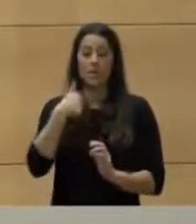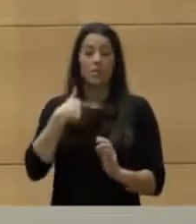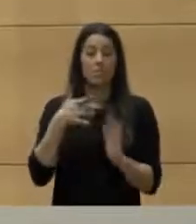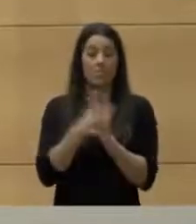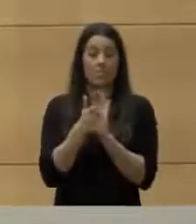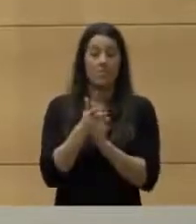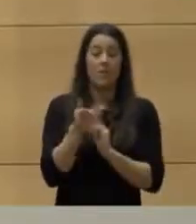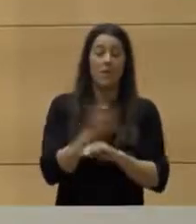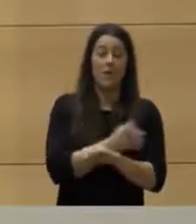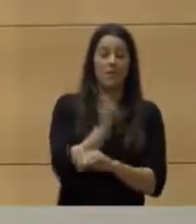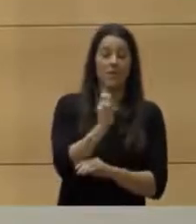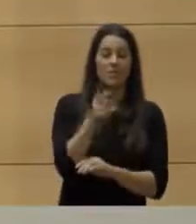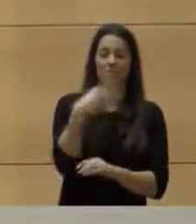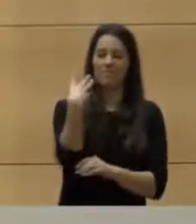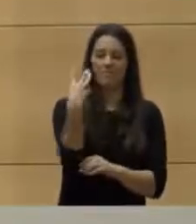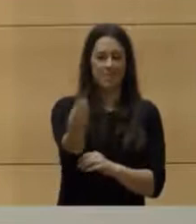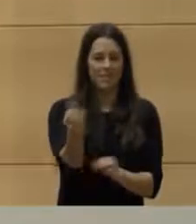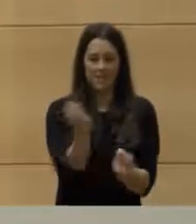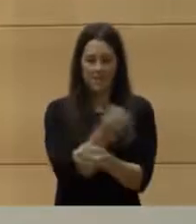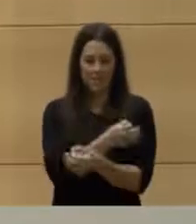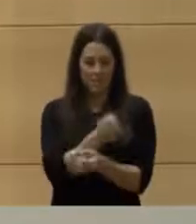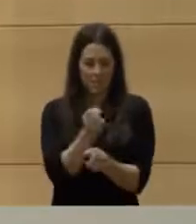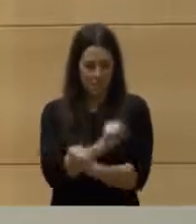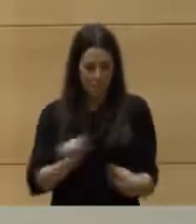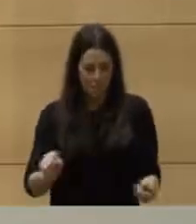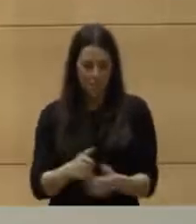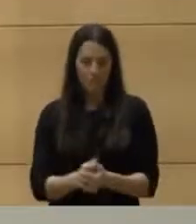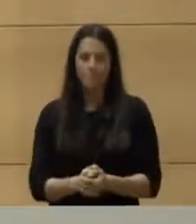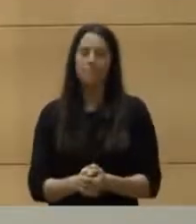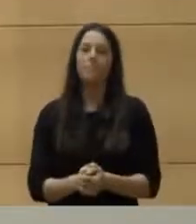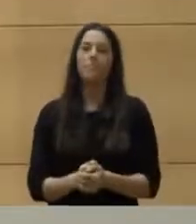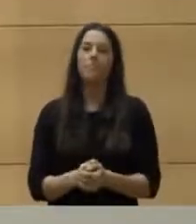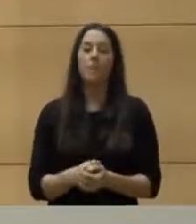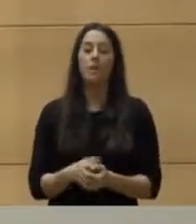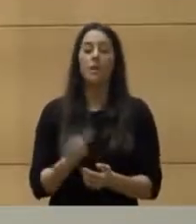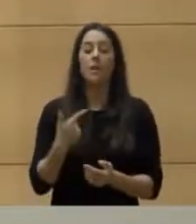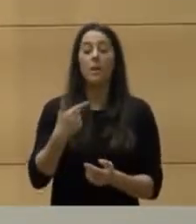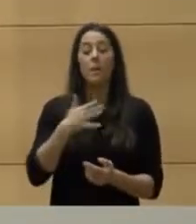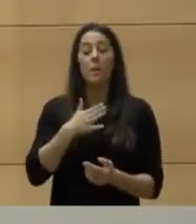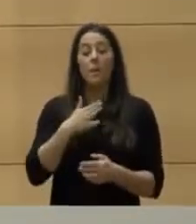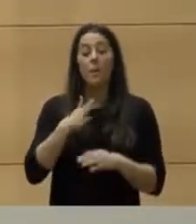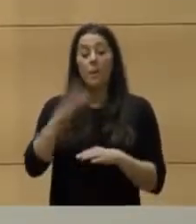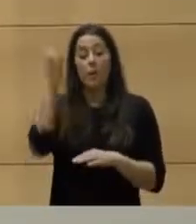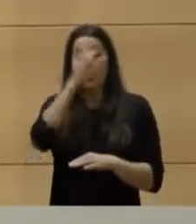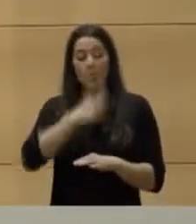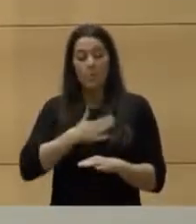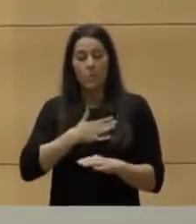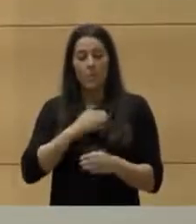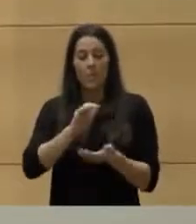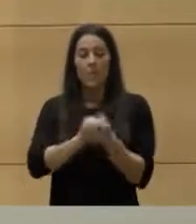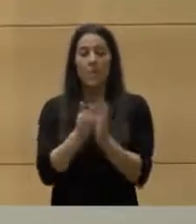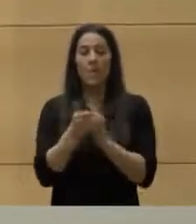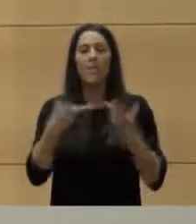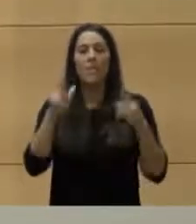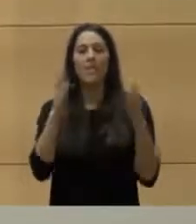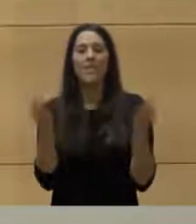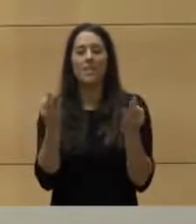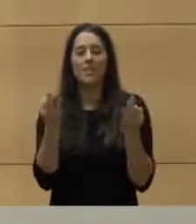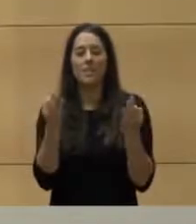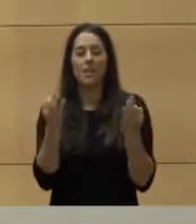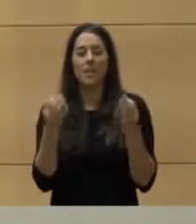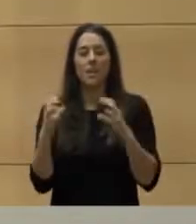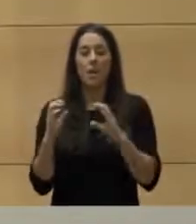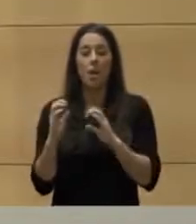que quiero decir. Defino a la democracia como un convenio permanente entre